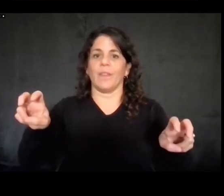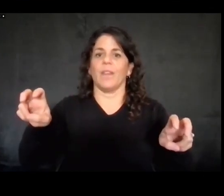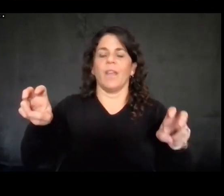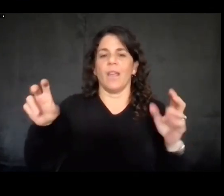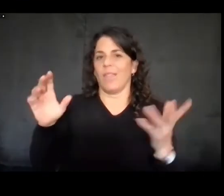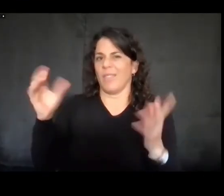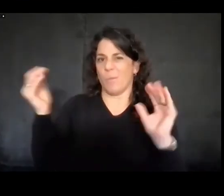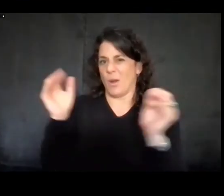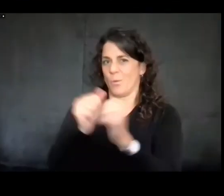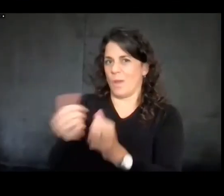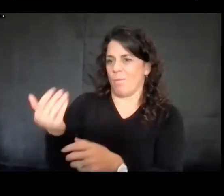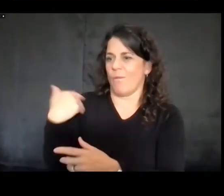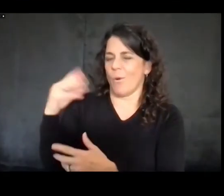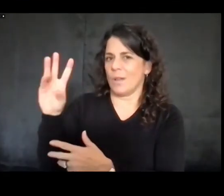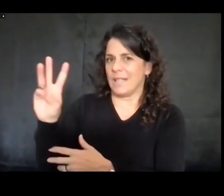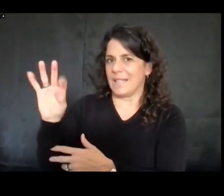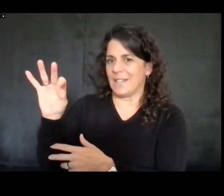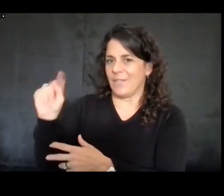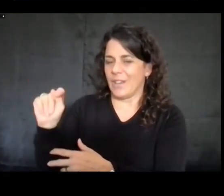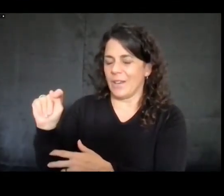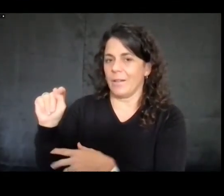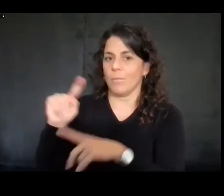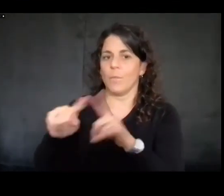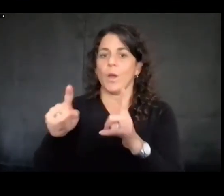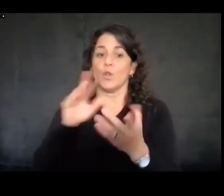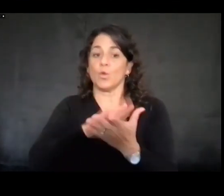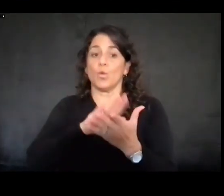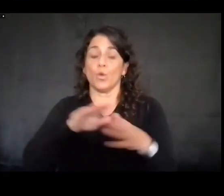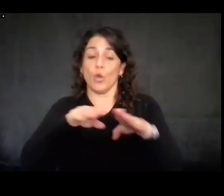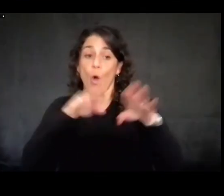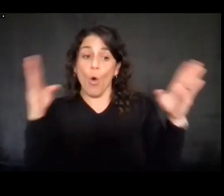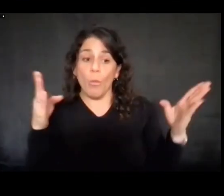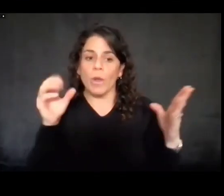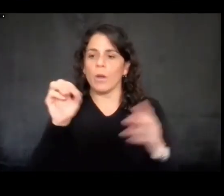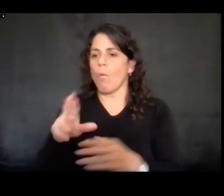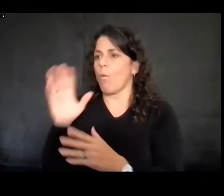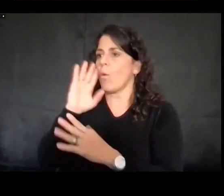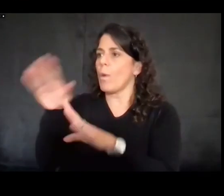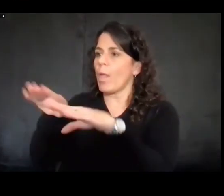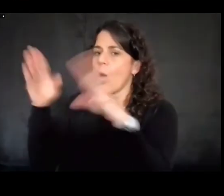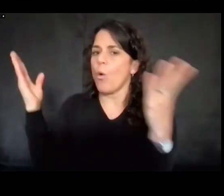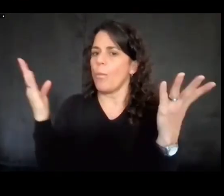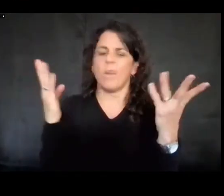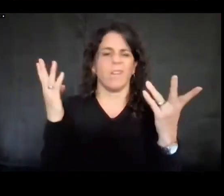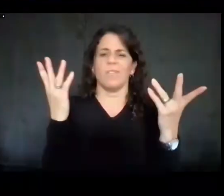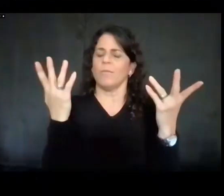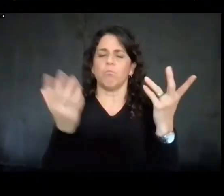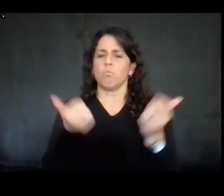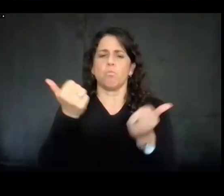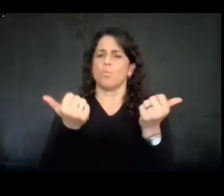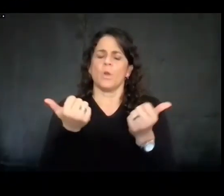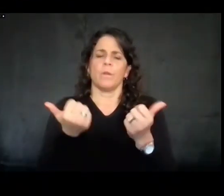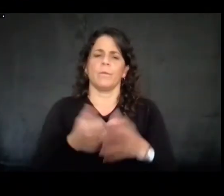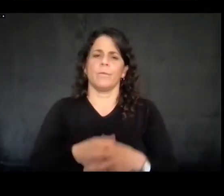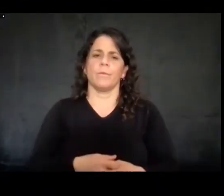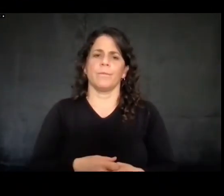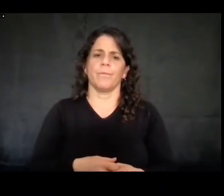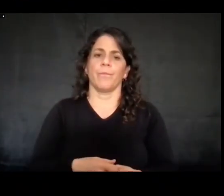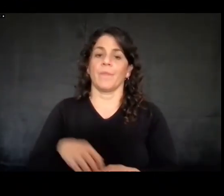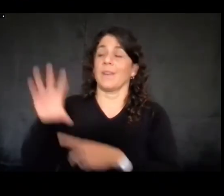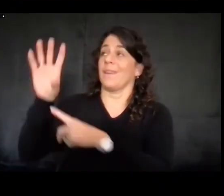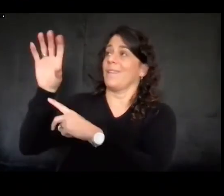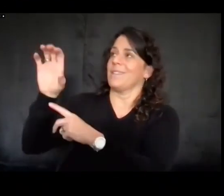de los planes con las escuelas que ya están abiertas y que están planeando con abrir listas pero que yo